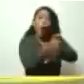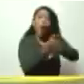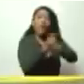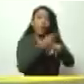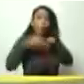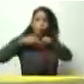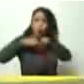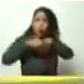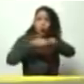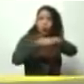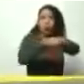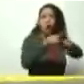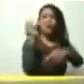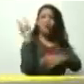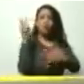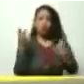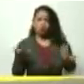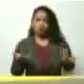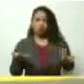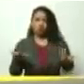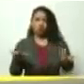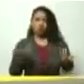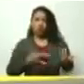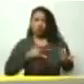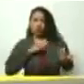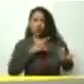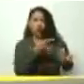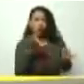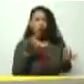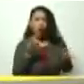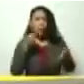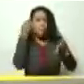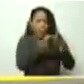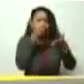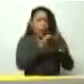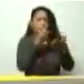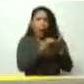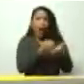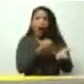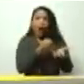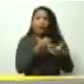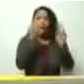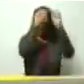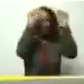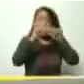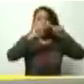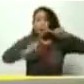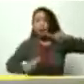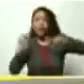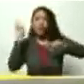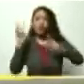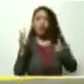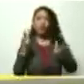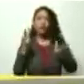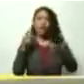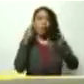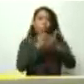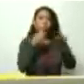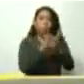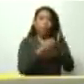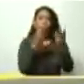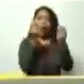paralelos en Venezuela? Haya saboteado el sistema eléctrico de Venezuela, haya saboteado la economía,